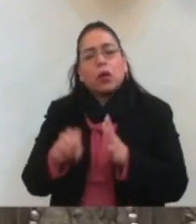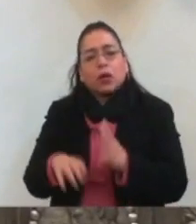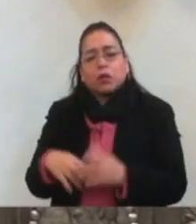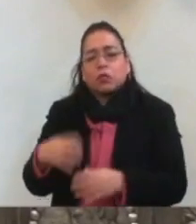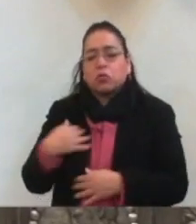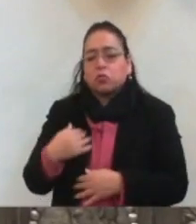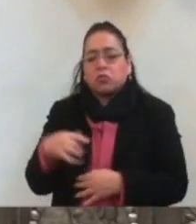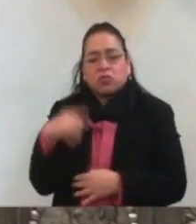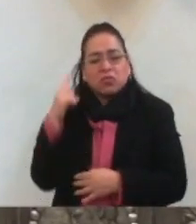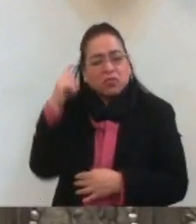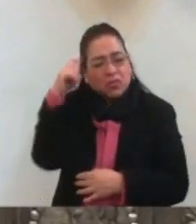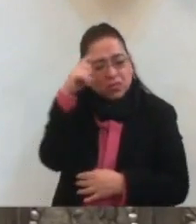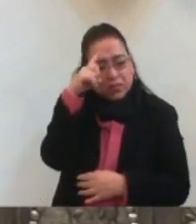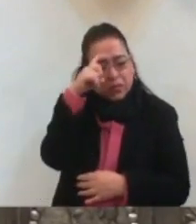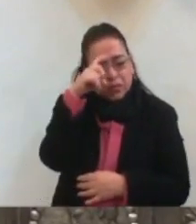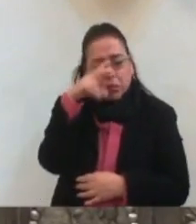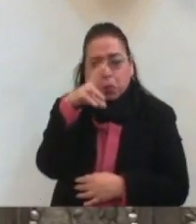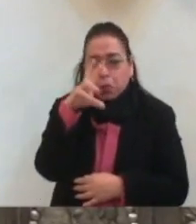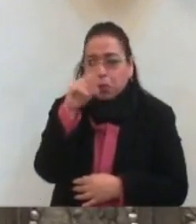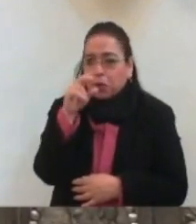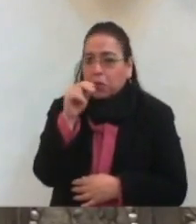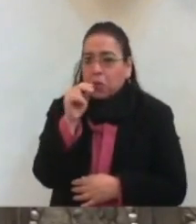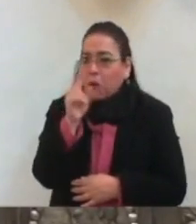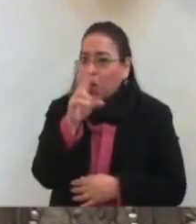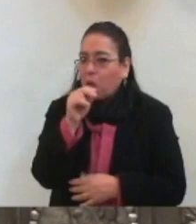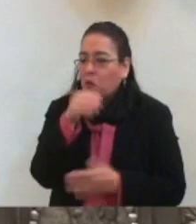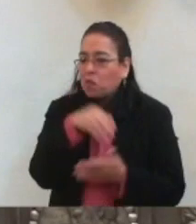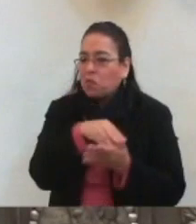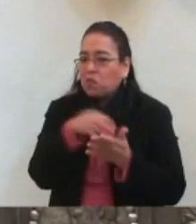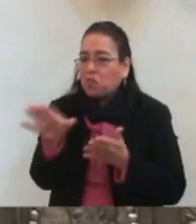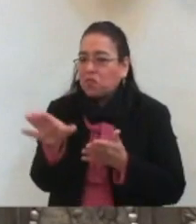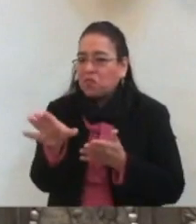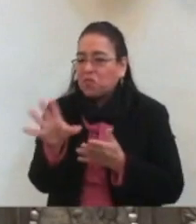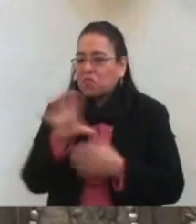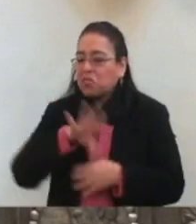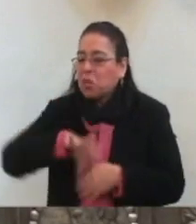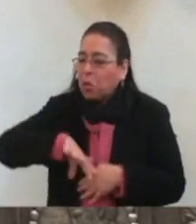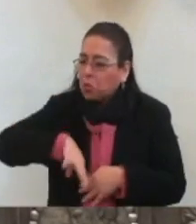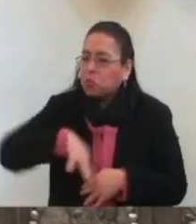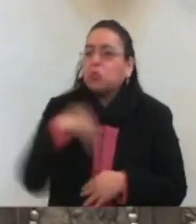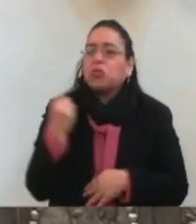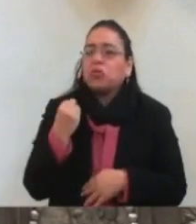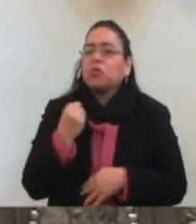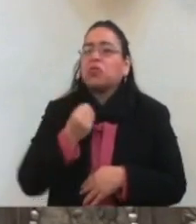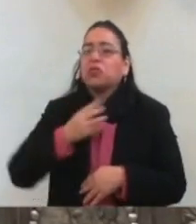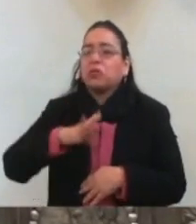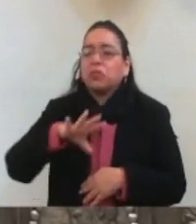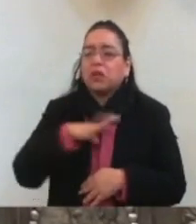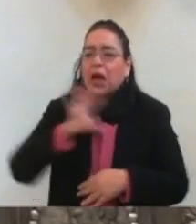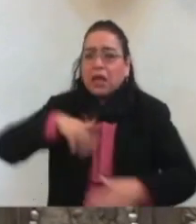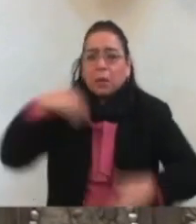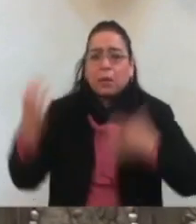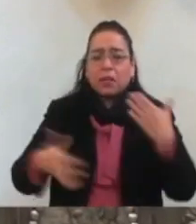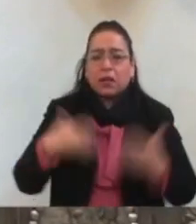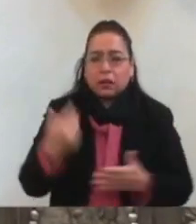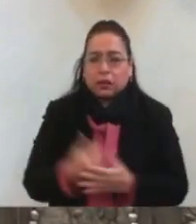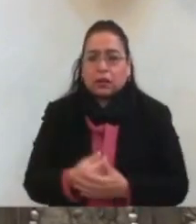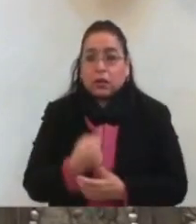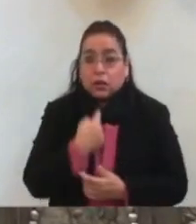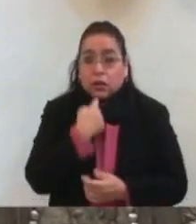ensancha y la alegría no disminuye les he invitado a